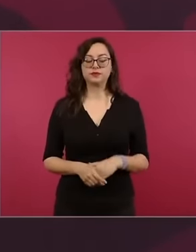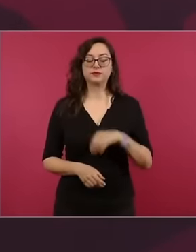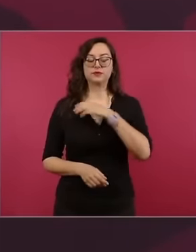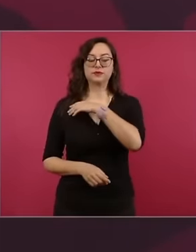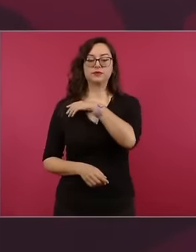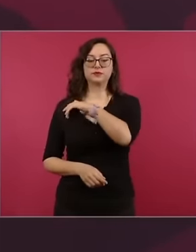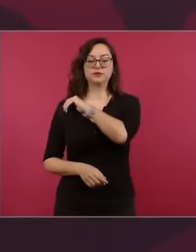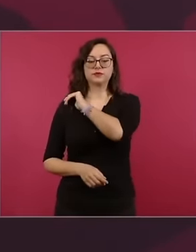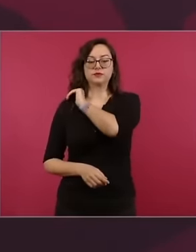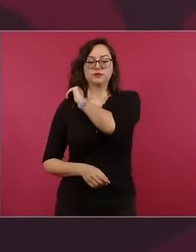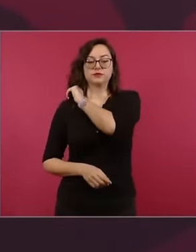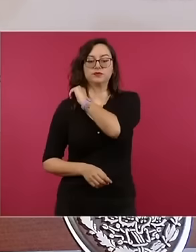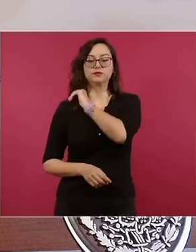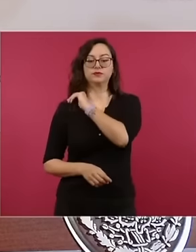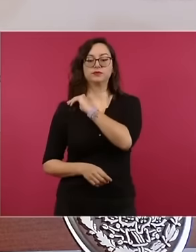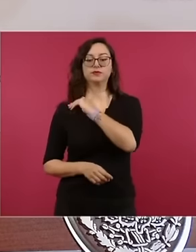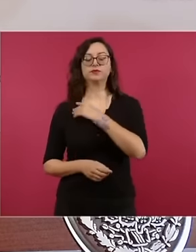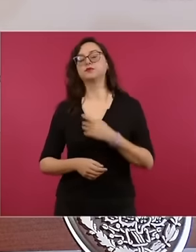fortaleciendo este sistema